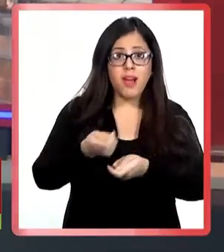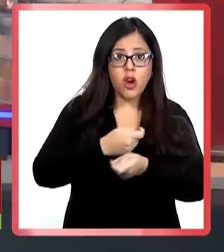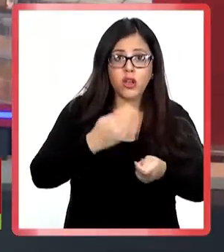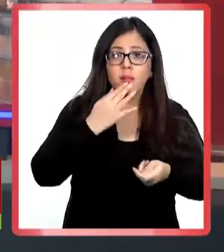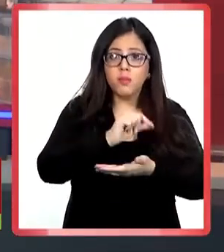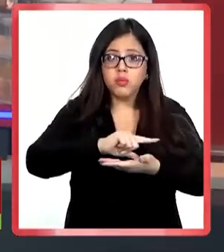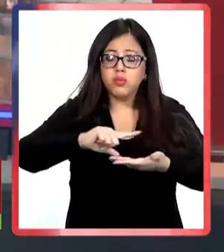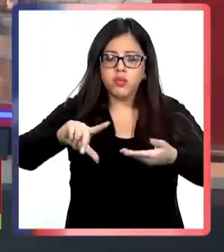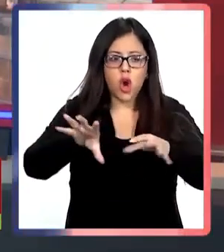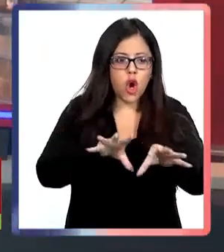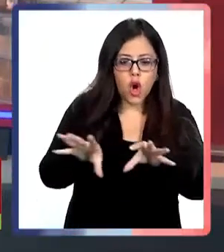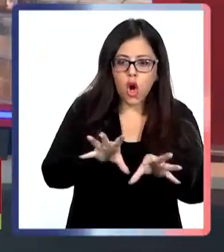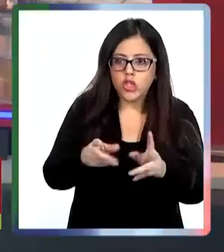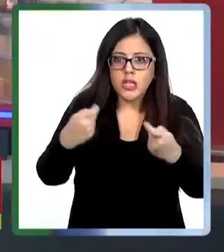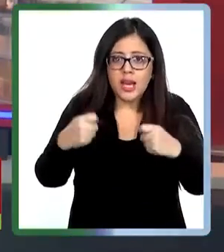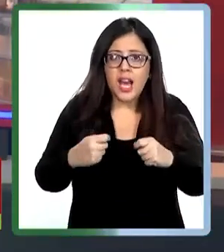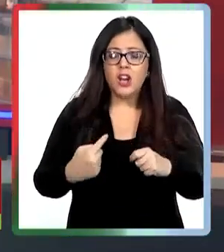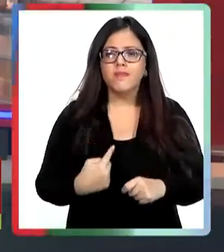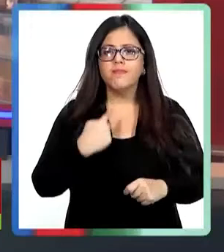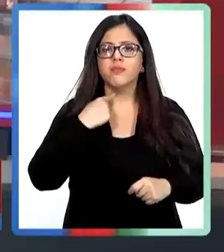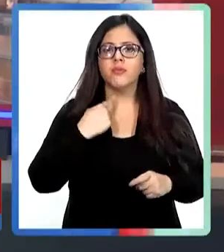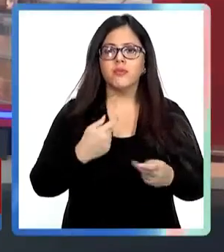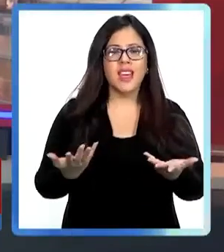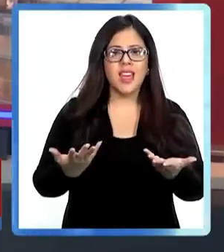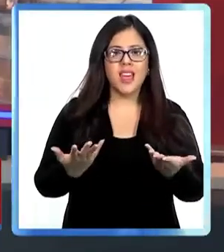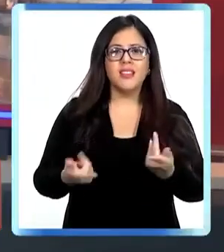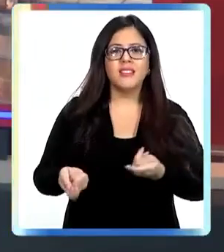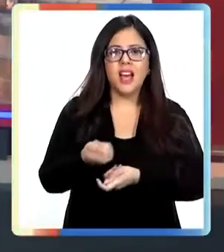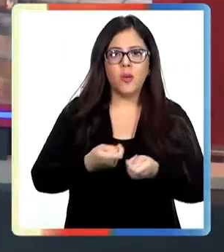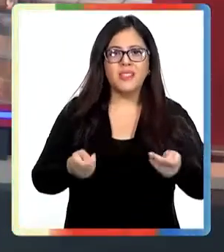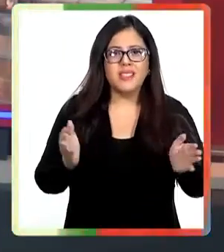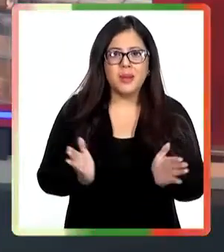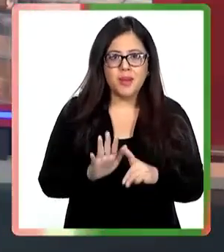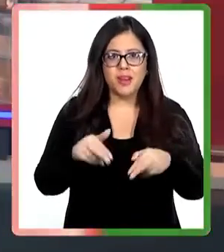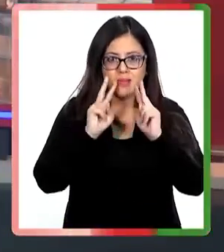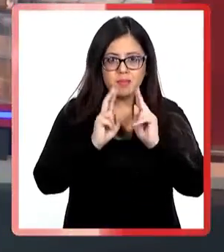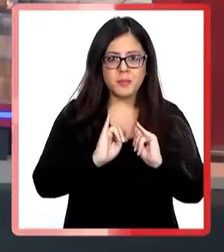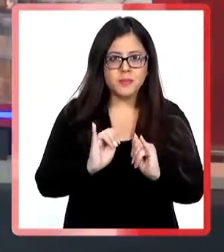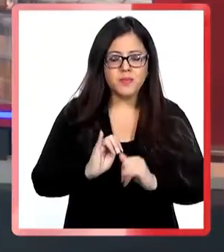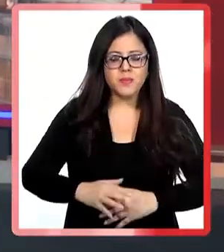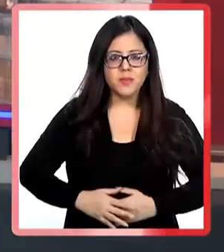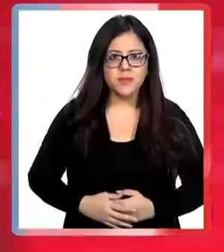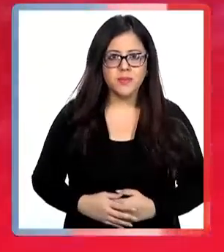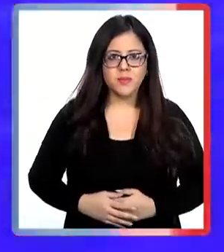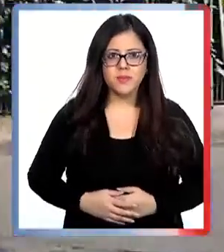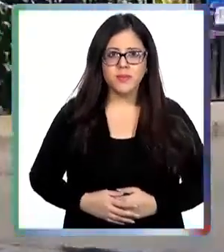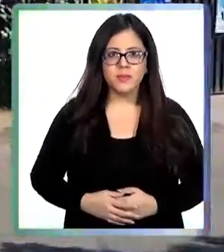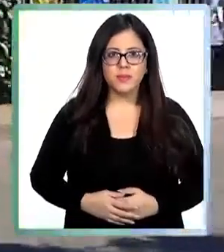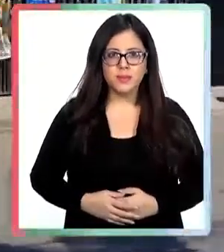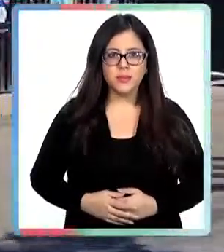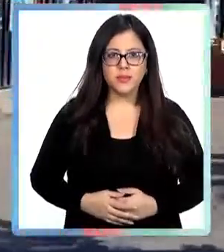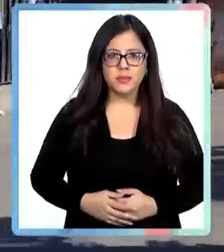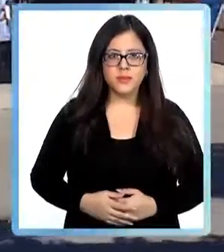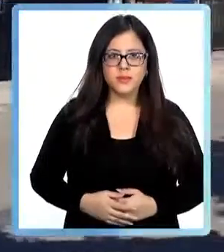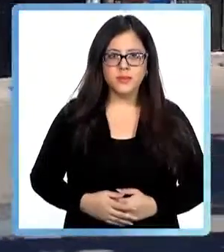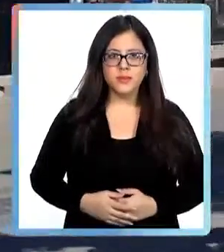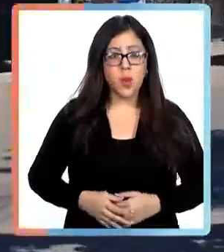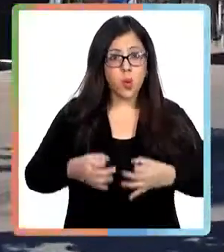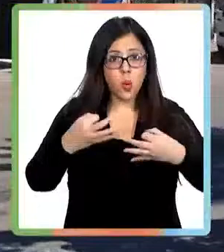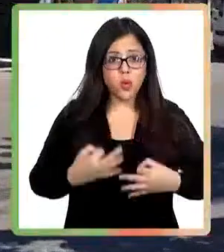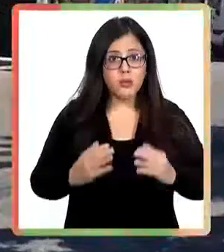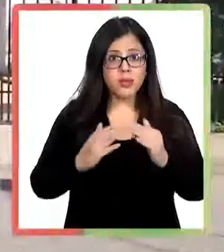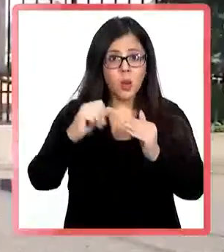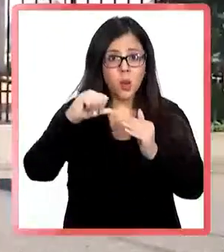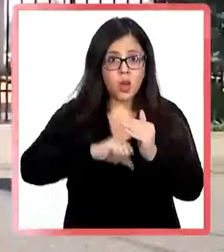inflación golpean con fuerza a los pequeños comerciantes. TV5 de Linares nos cuenta. En momentos de